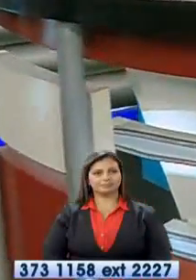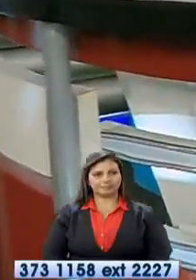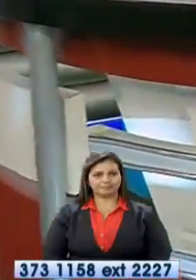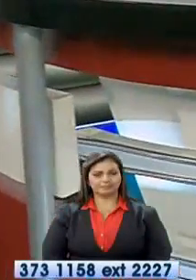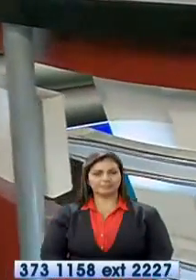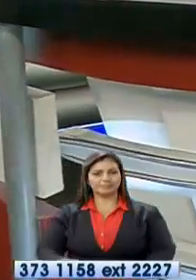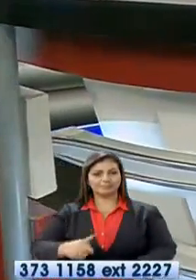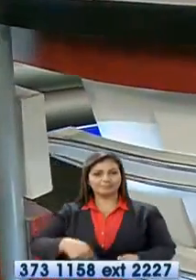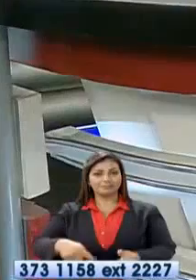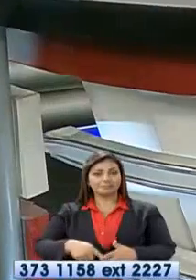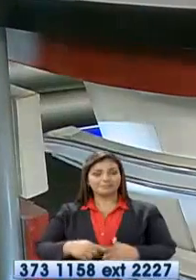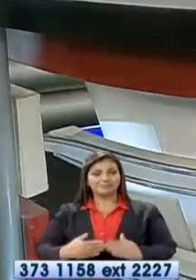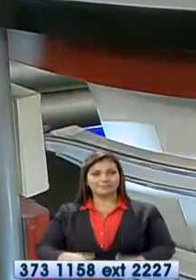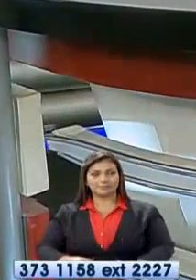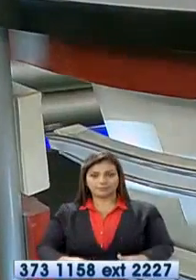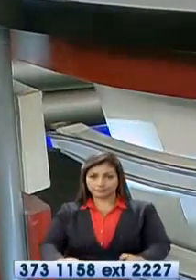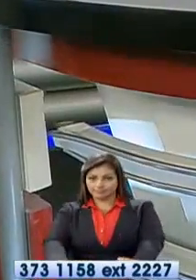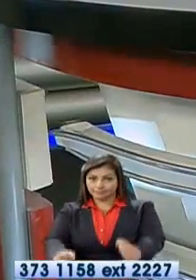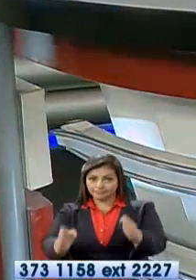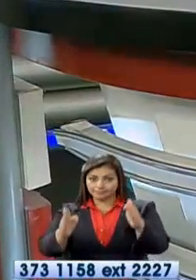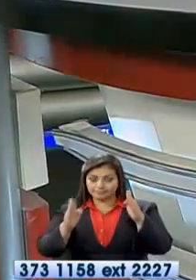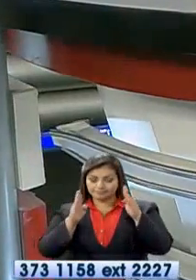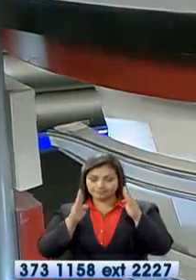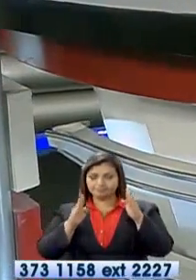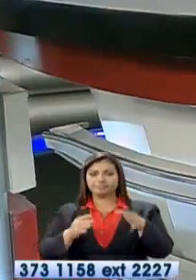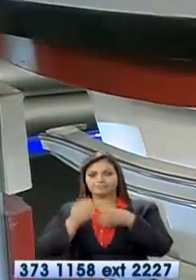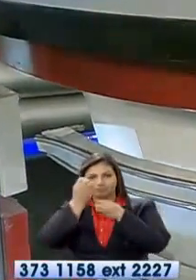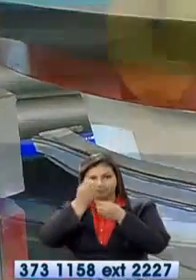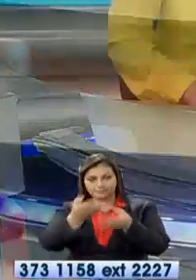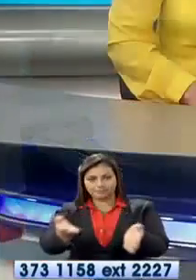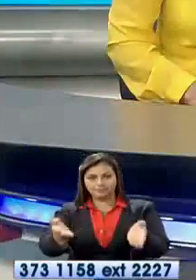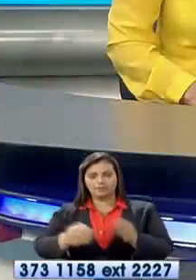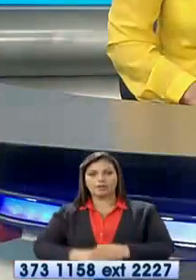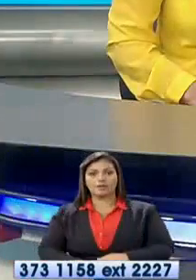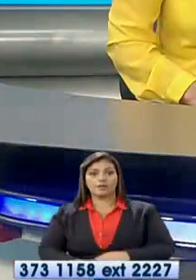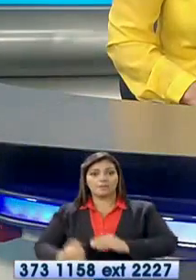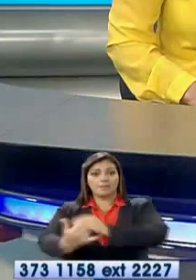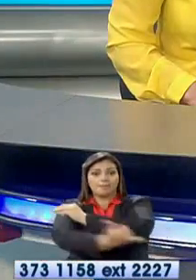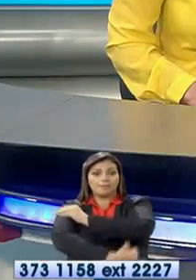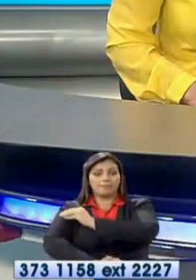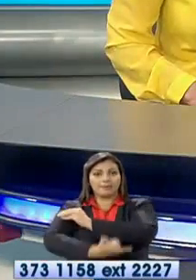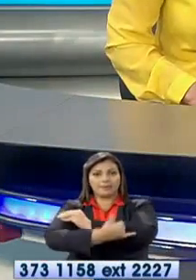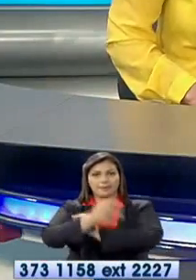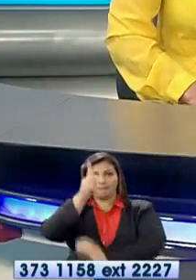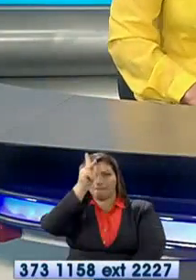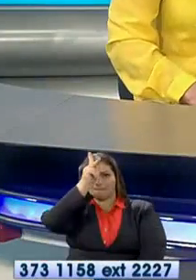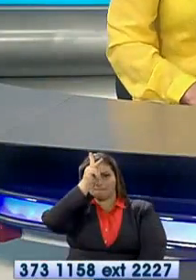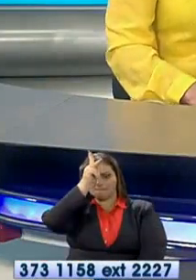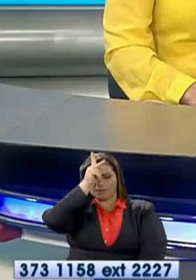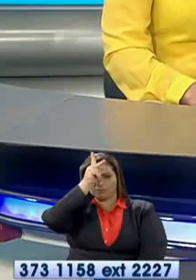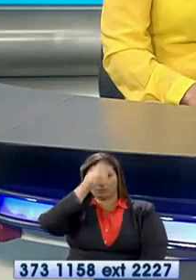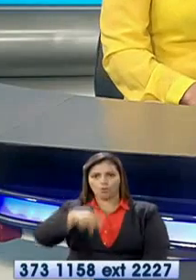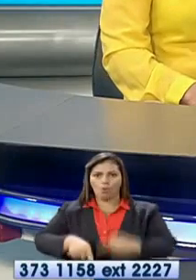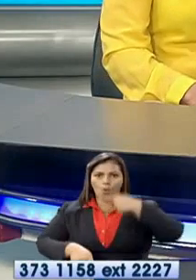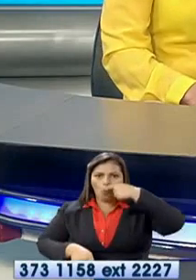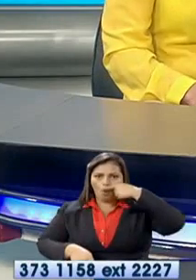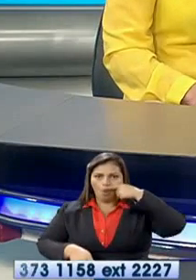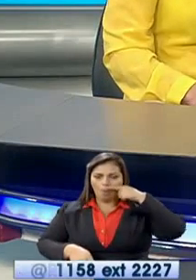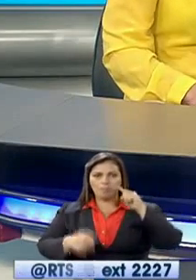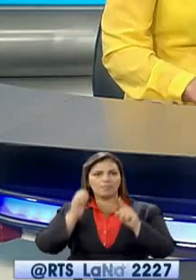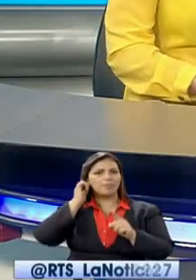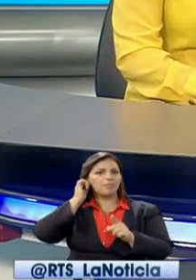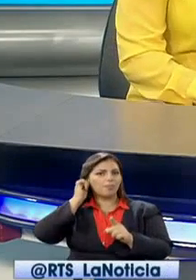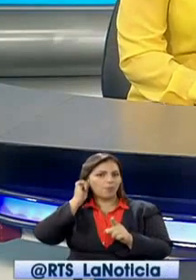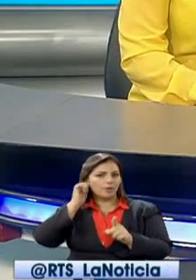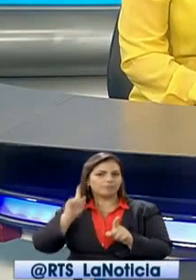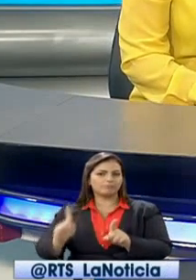Estamos de vuelta y mucho ojo con esta información. Casi mata a su conviviente a pedradas. Bueno, un